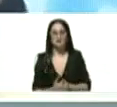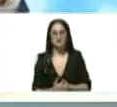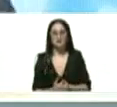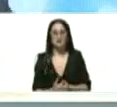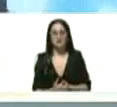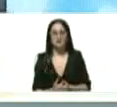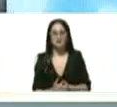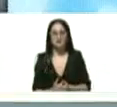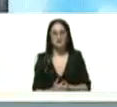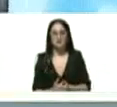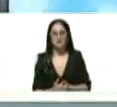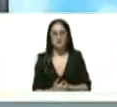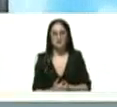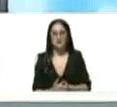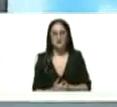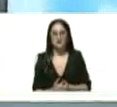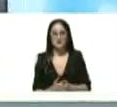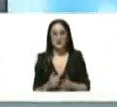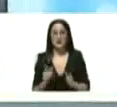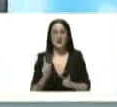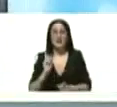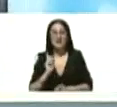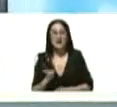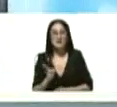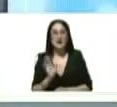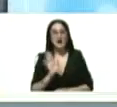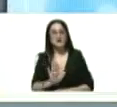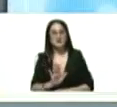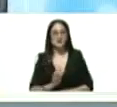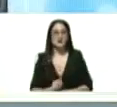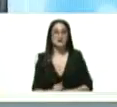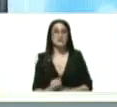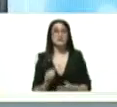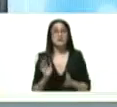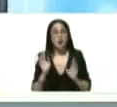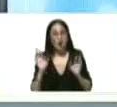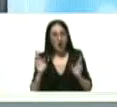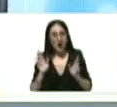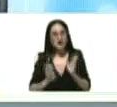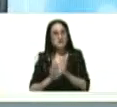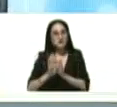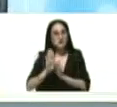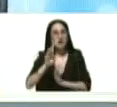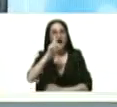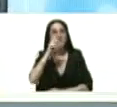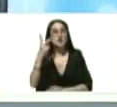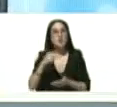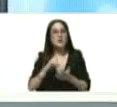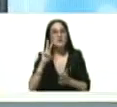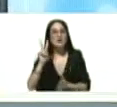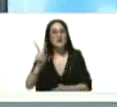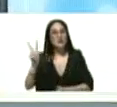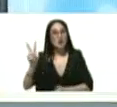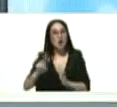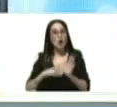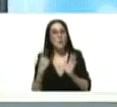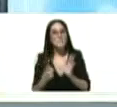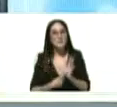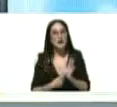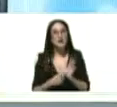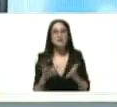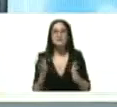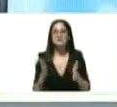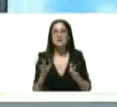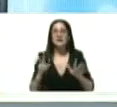seguir sucediendo y debe suceder. El crecimiento para el año 2022 completo, medido en dólares, se